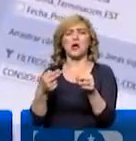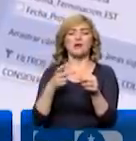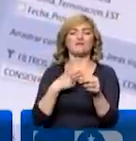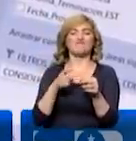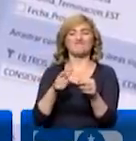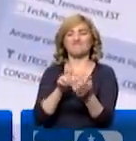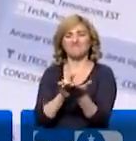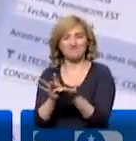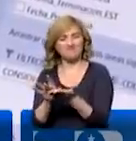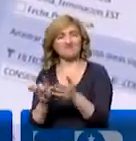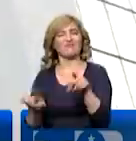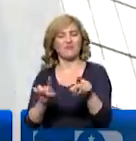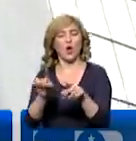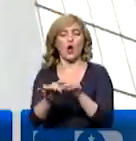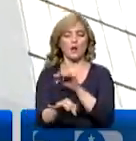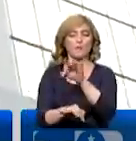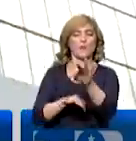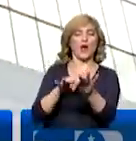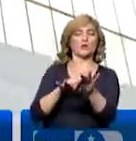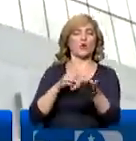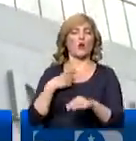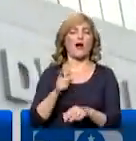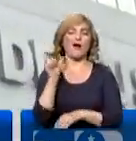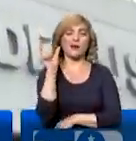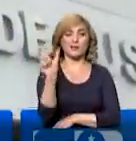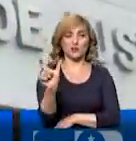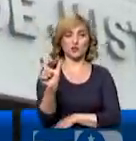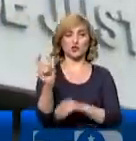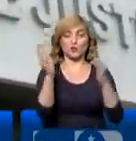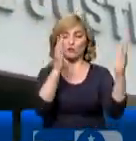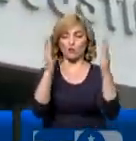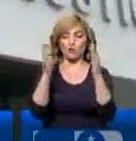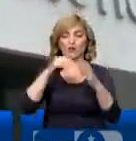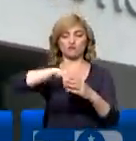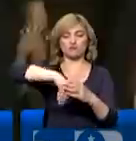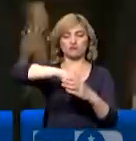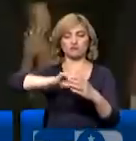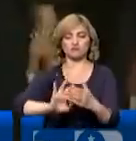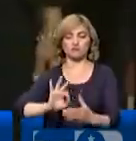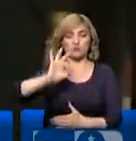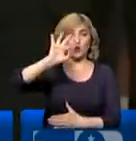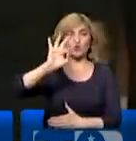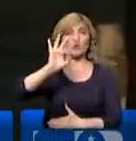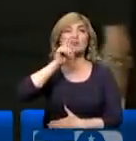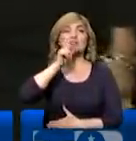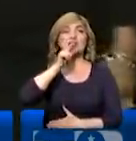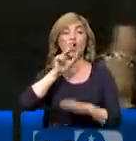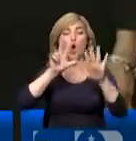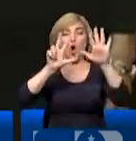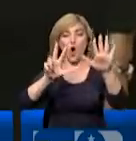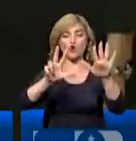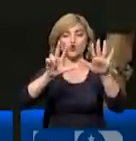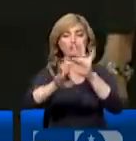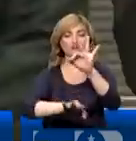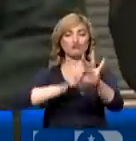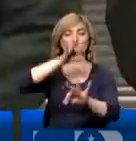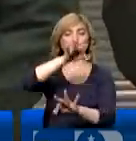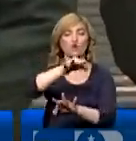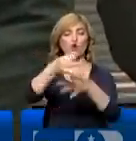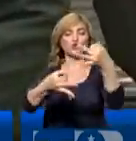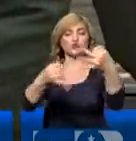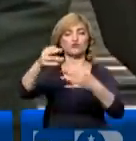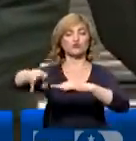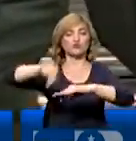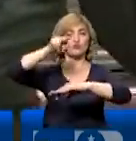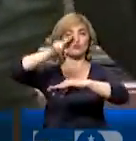como conjueces temporales, se hará un sorteo para saber quiénes son los 8 que asuman los despachos vacantes en la Corte Nacional de